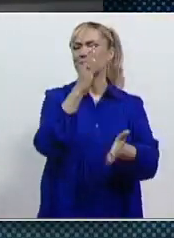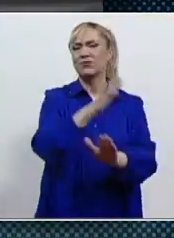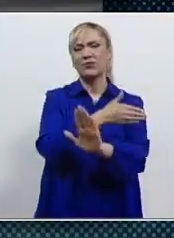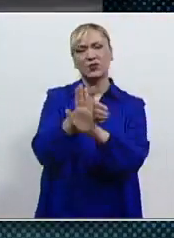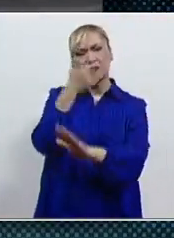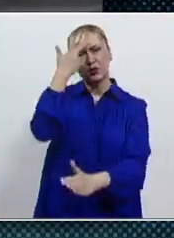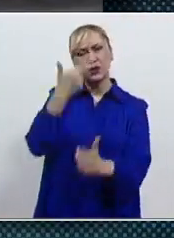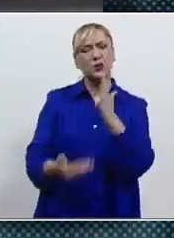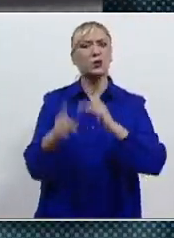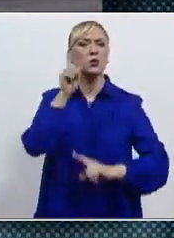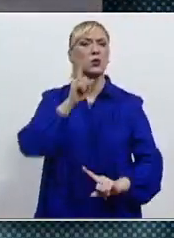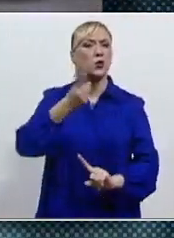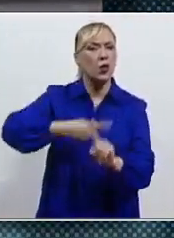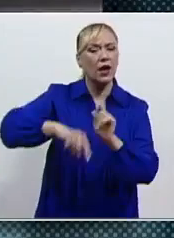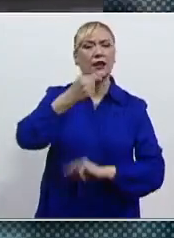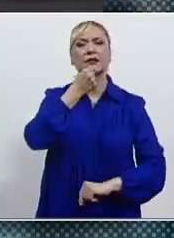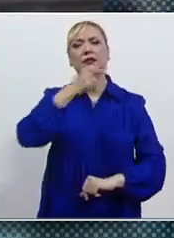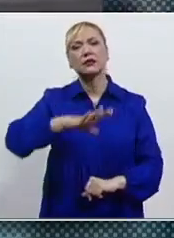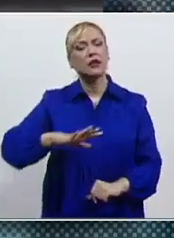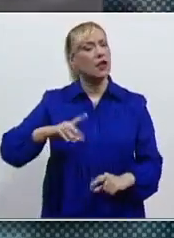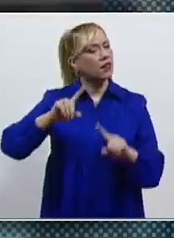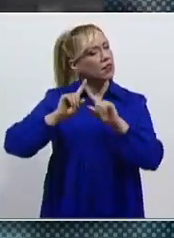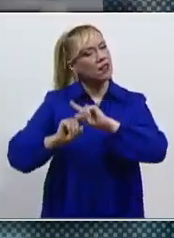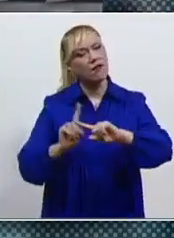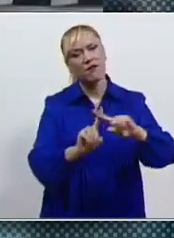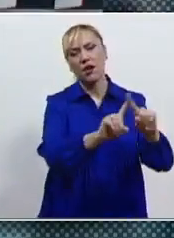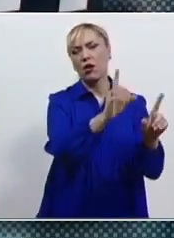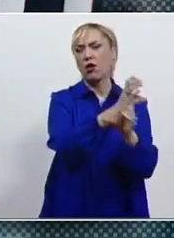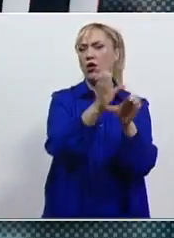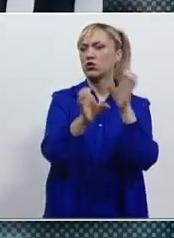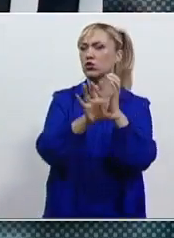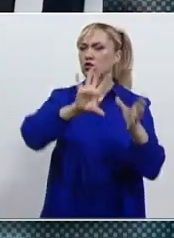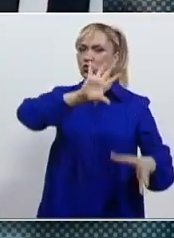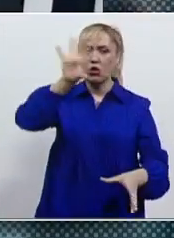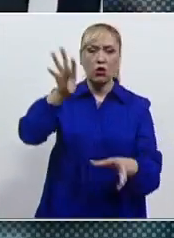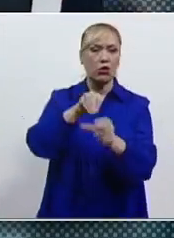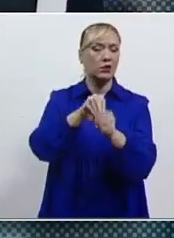contra las mujeres y niñas en todas sus formas. Para el